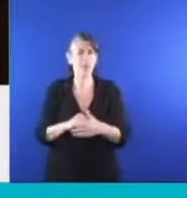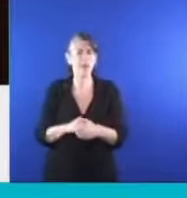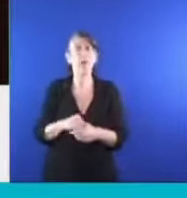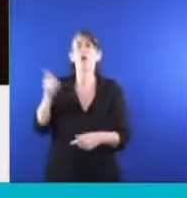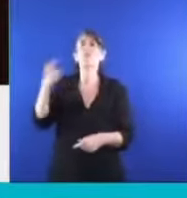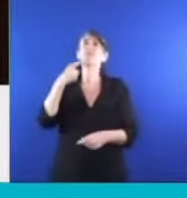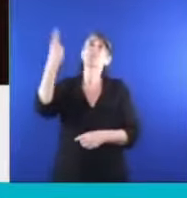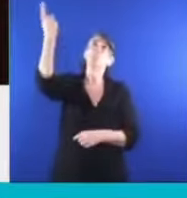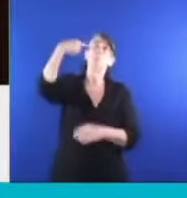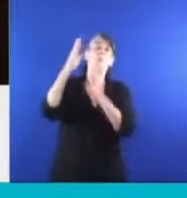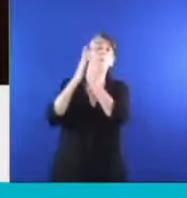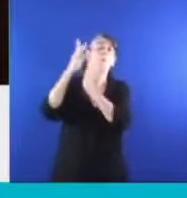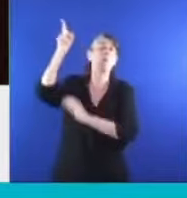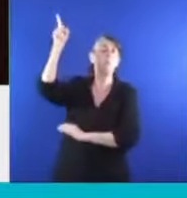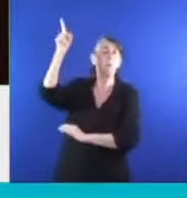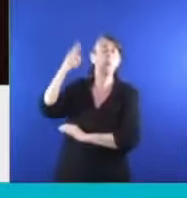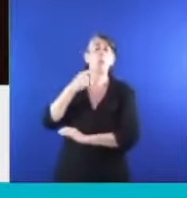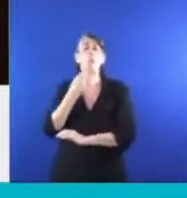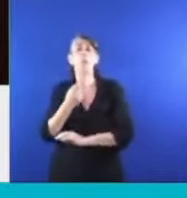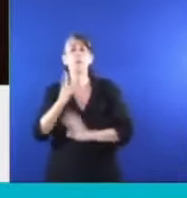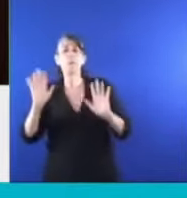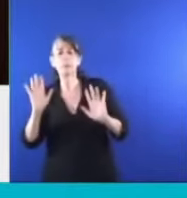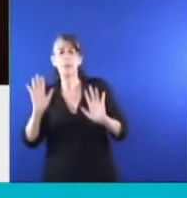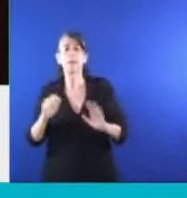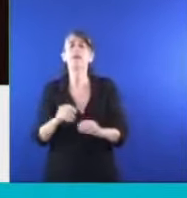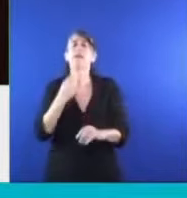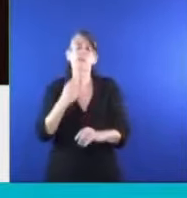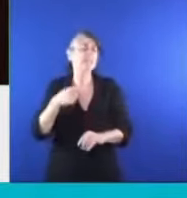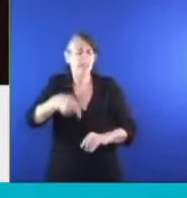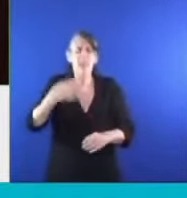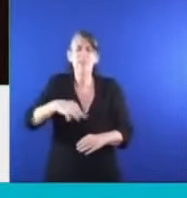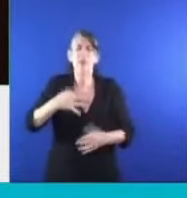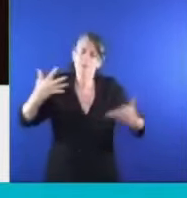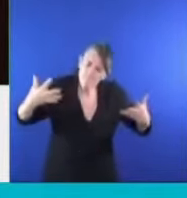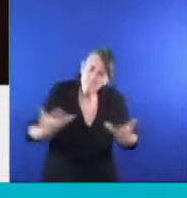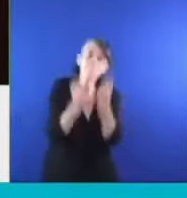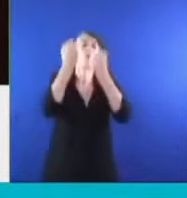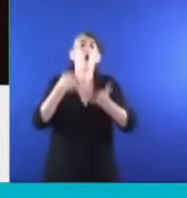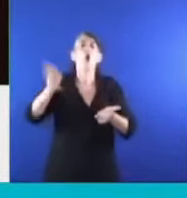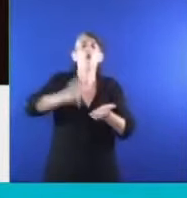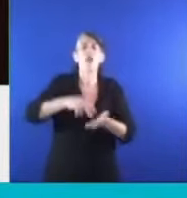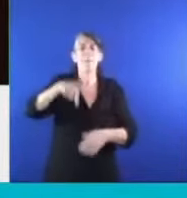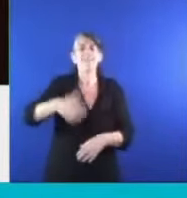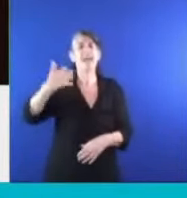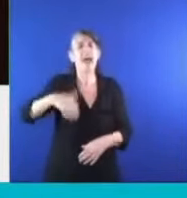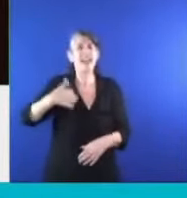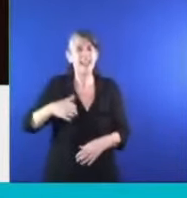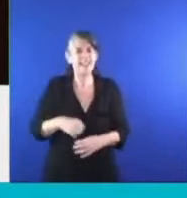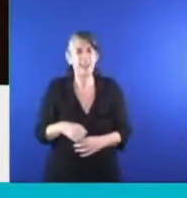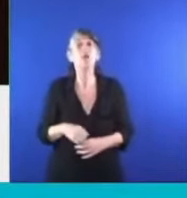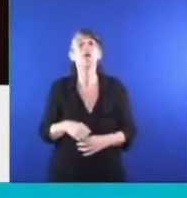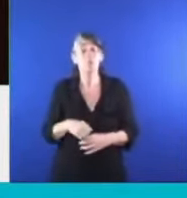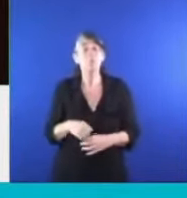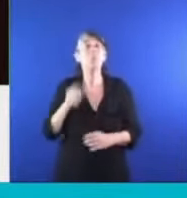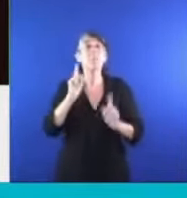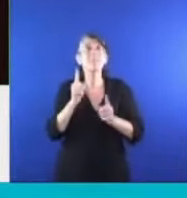mandato divino que lo envió a refundar el país, el artículo primero de nuestra Constitución, inspirado precisamente en